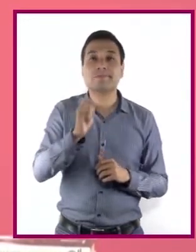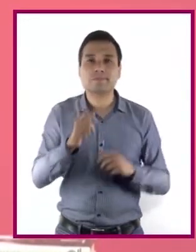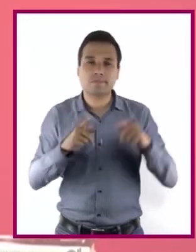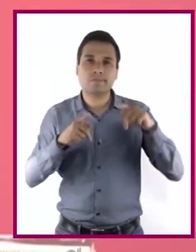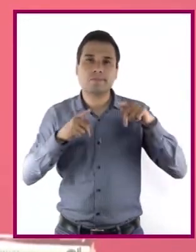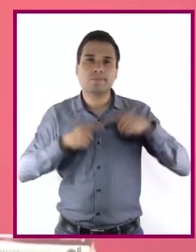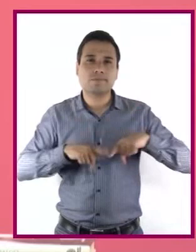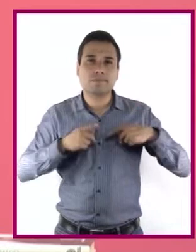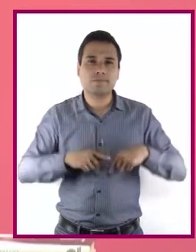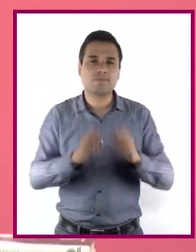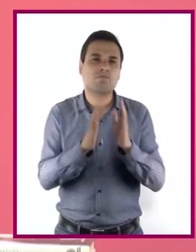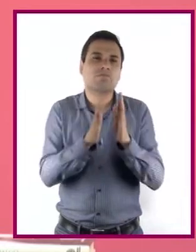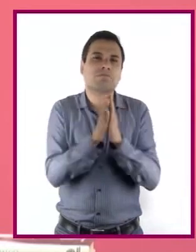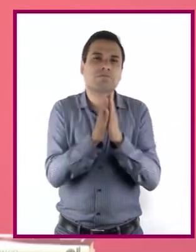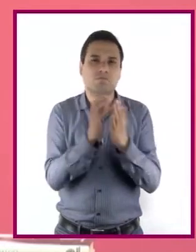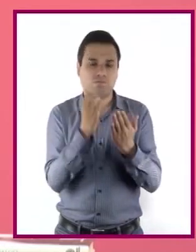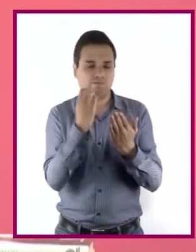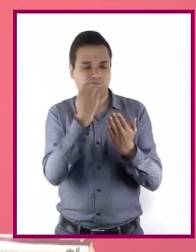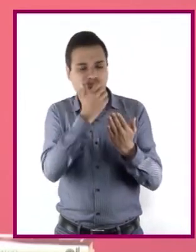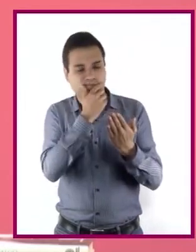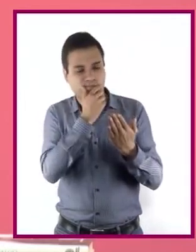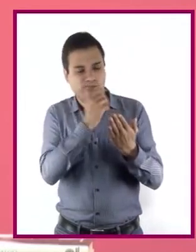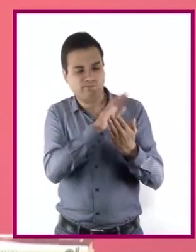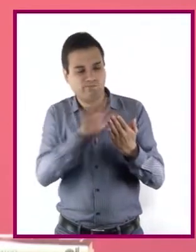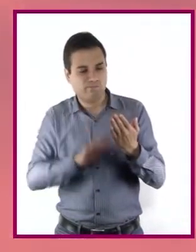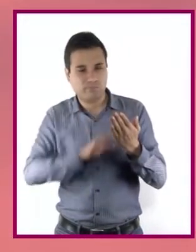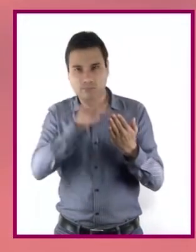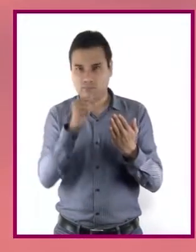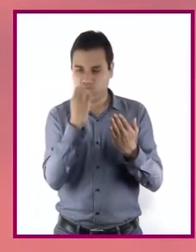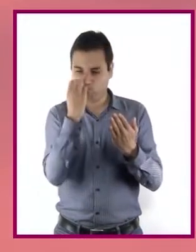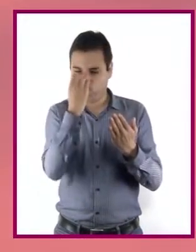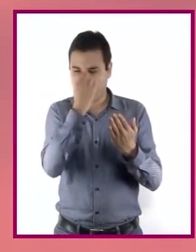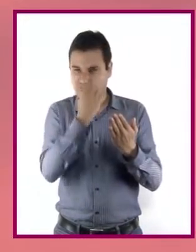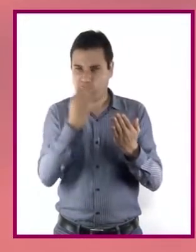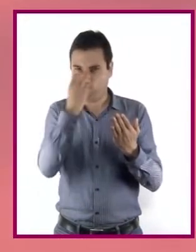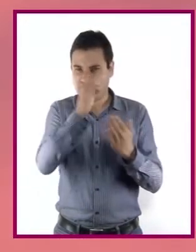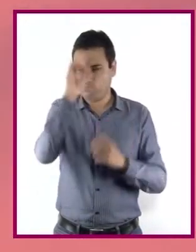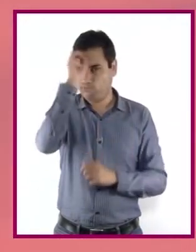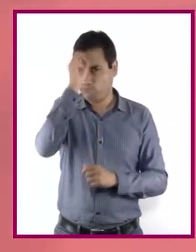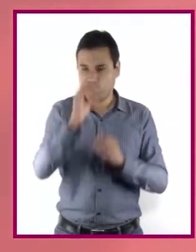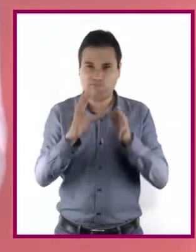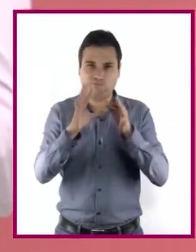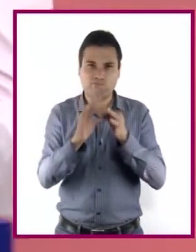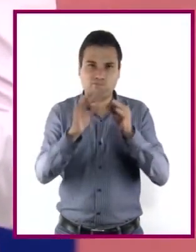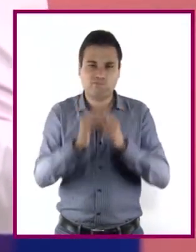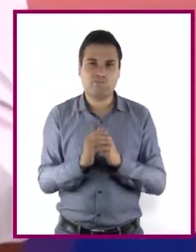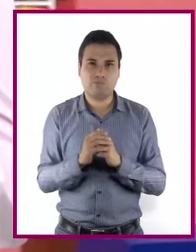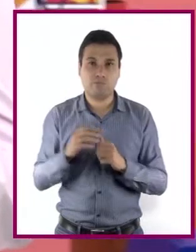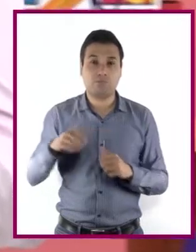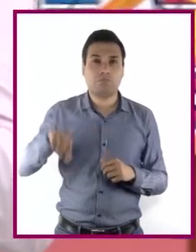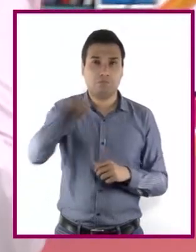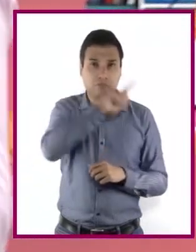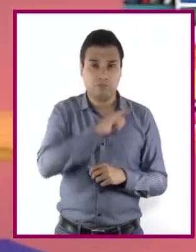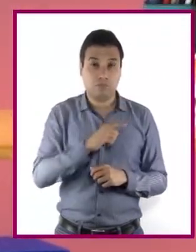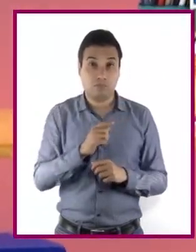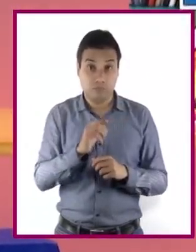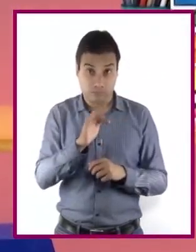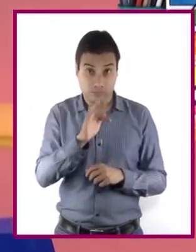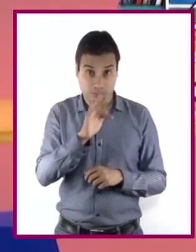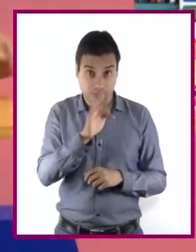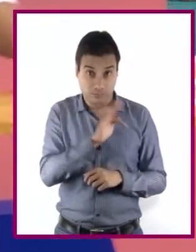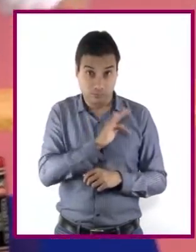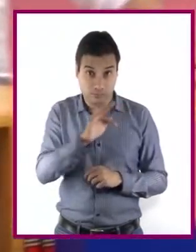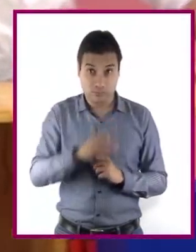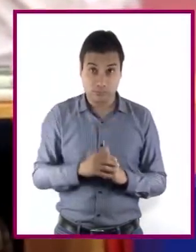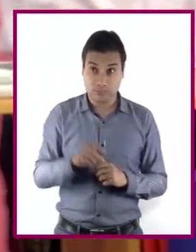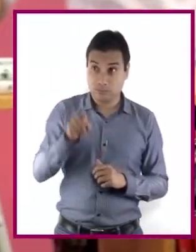de una obra literaria por medio de una serie de factores y conocimientos. Y ustedes, jóvenes críticos, tienen lo necesario para evaluar las obras de